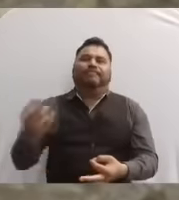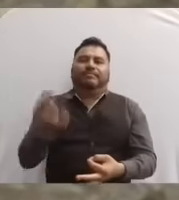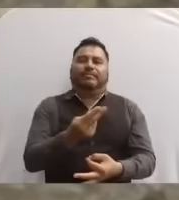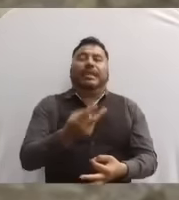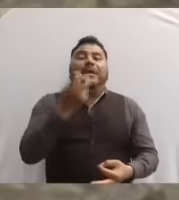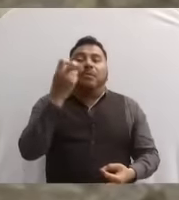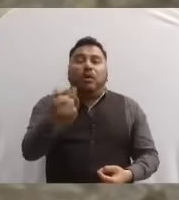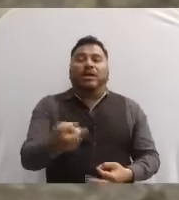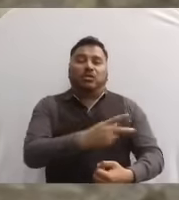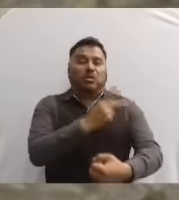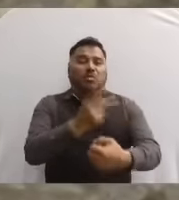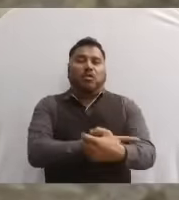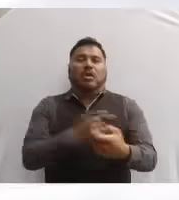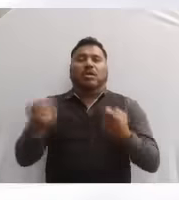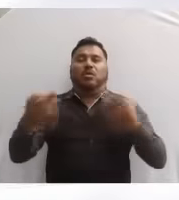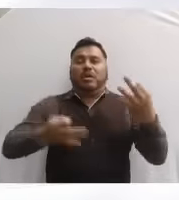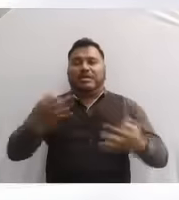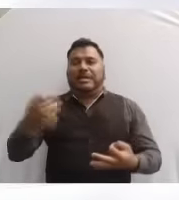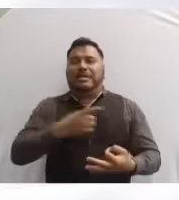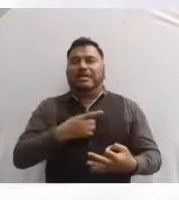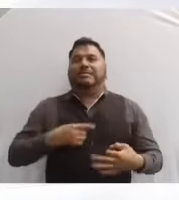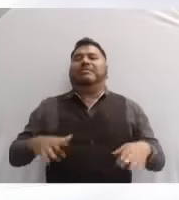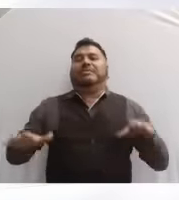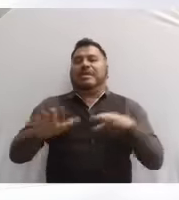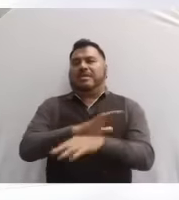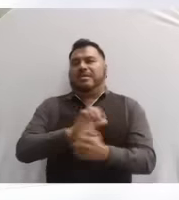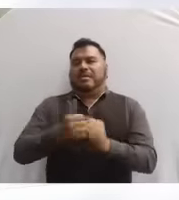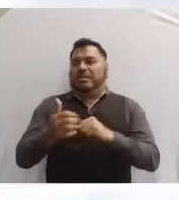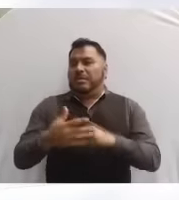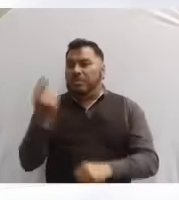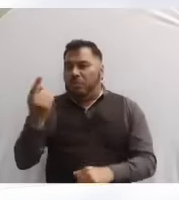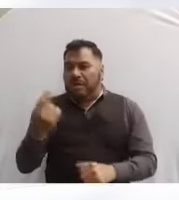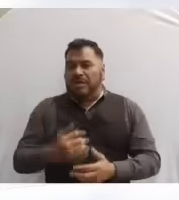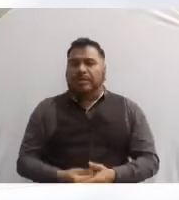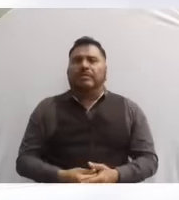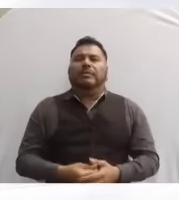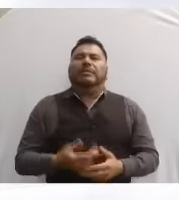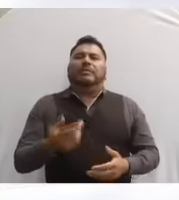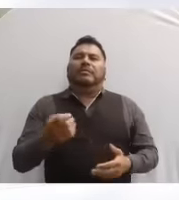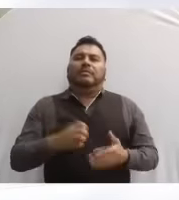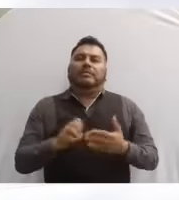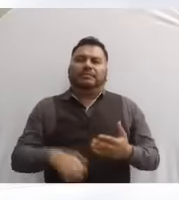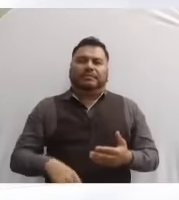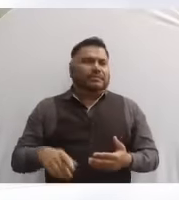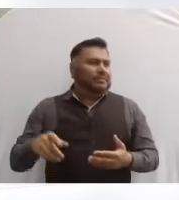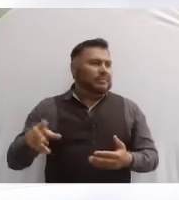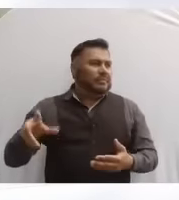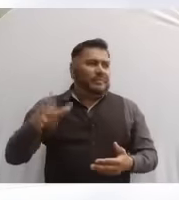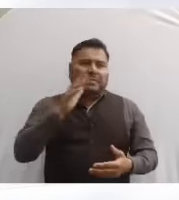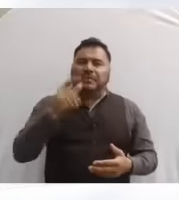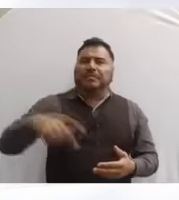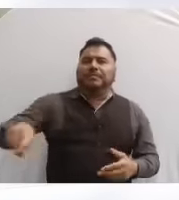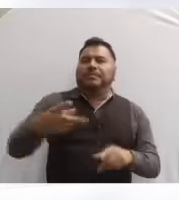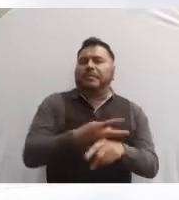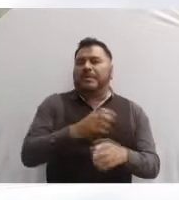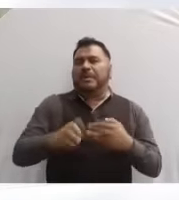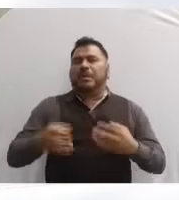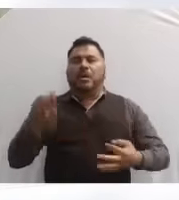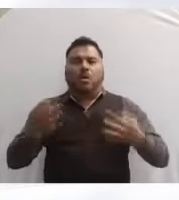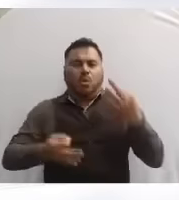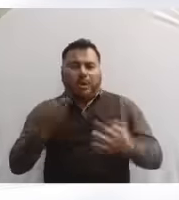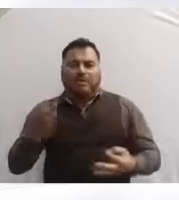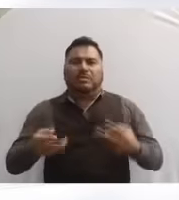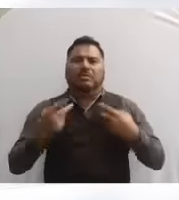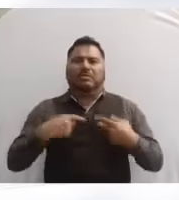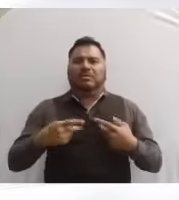reforma al Poder Judicial, porque no puede ser que los jueces den amparos a